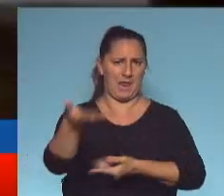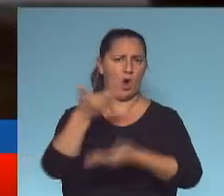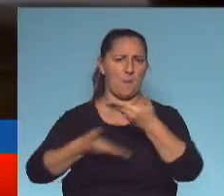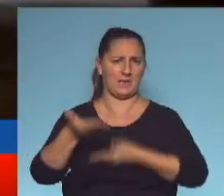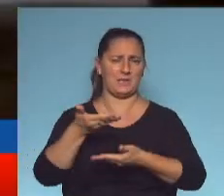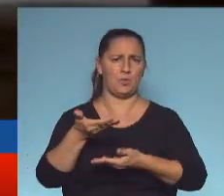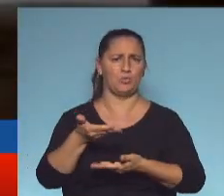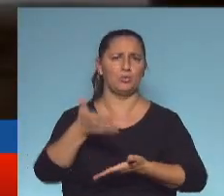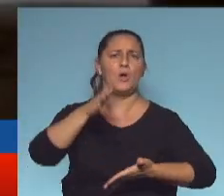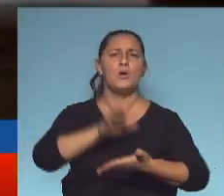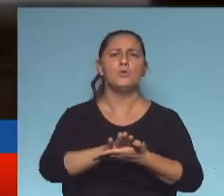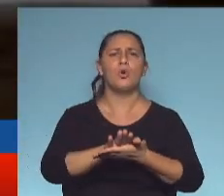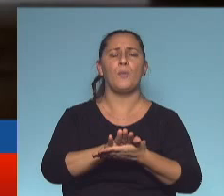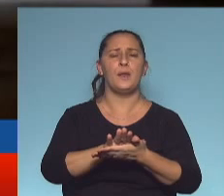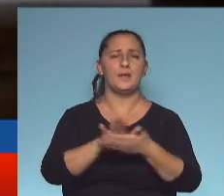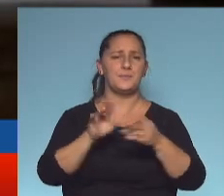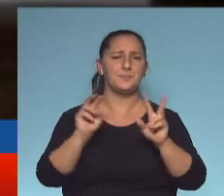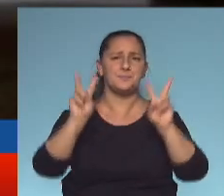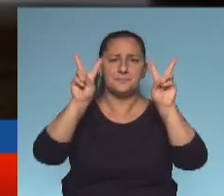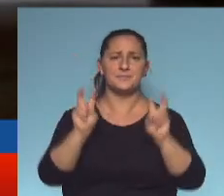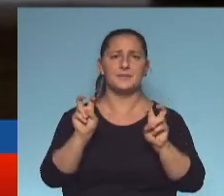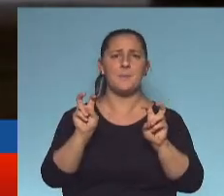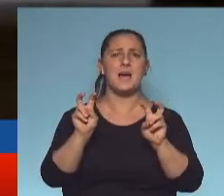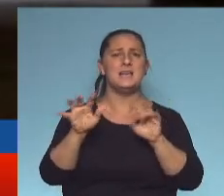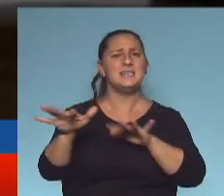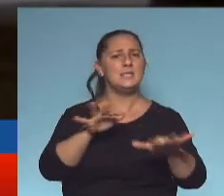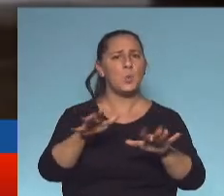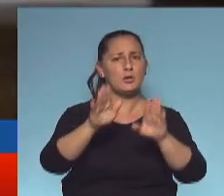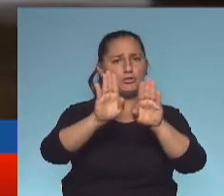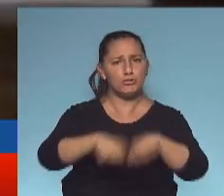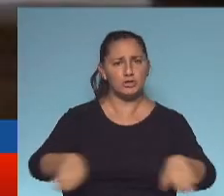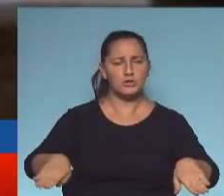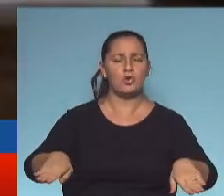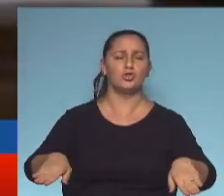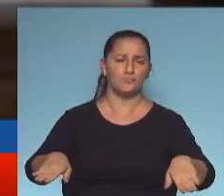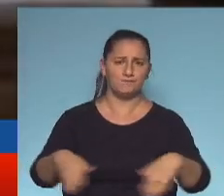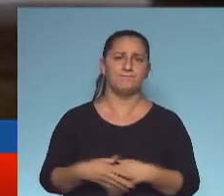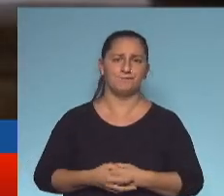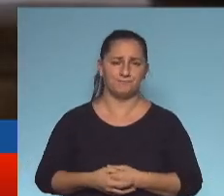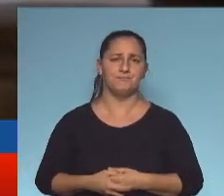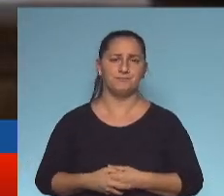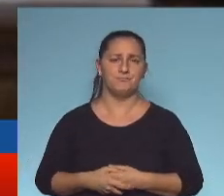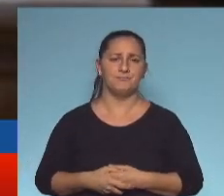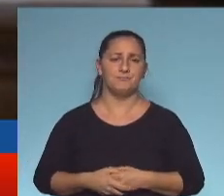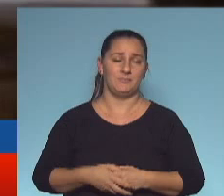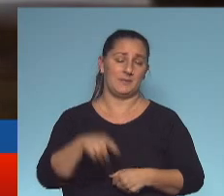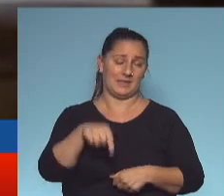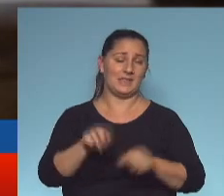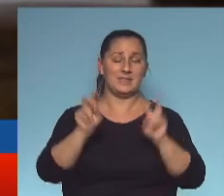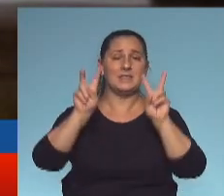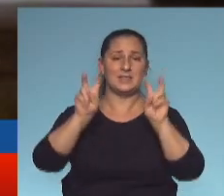respecto al tema de la situación de los niños, evidentemente, en este